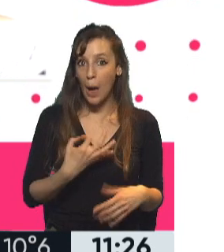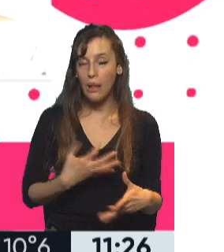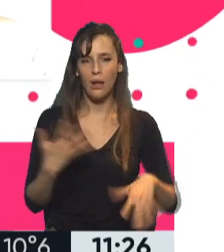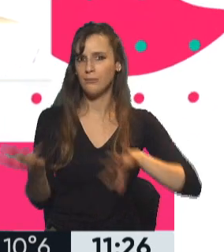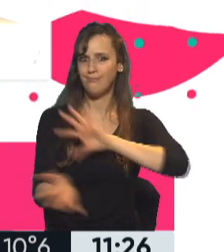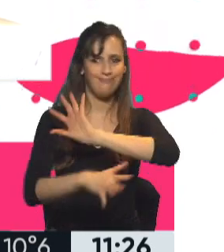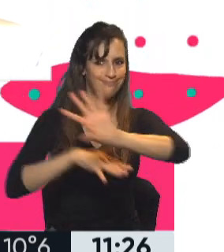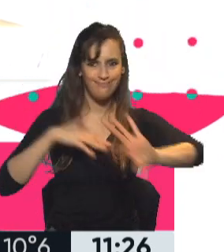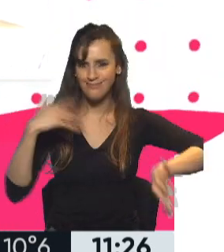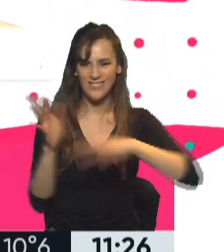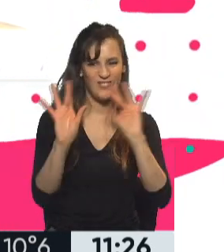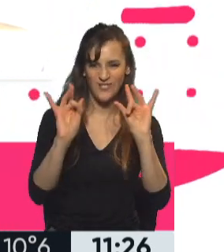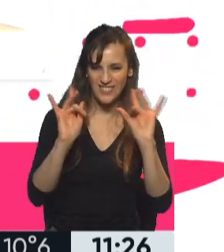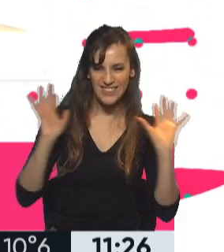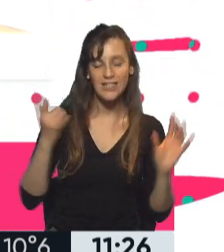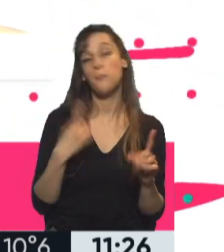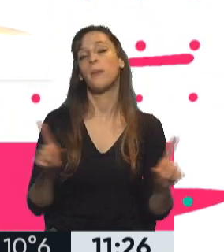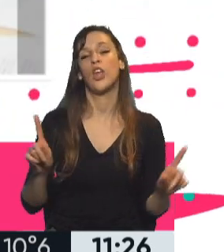tremendo. Pero la verdad que a mí...